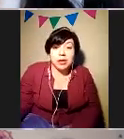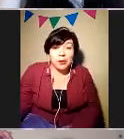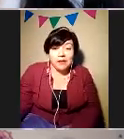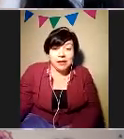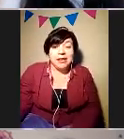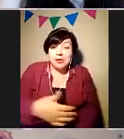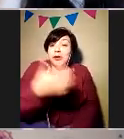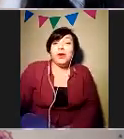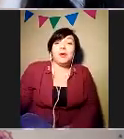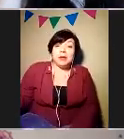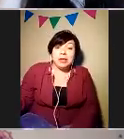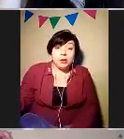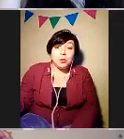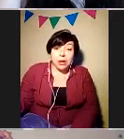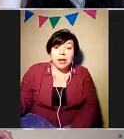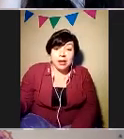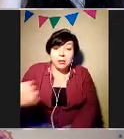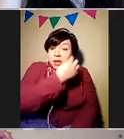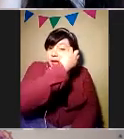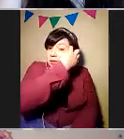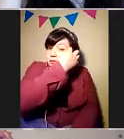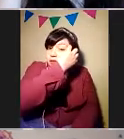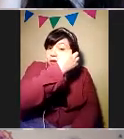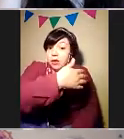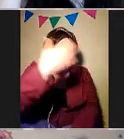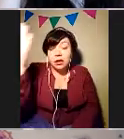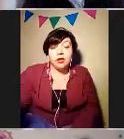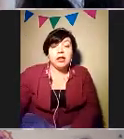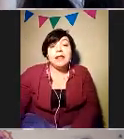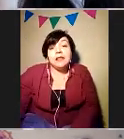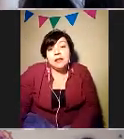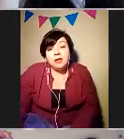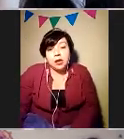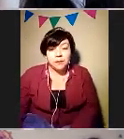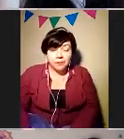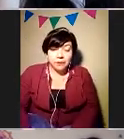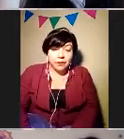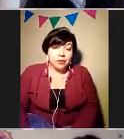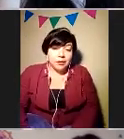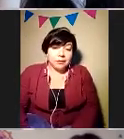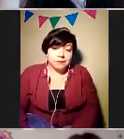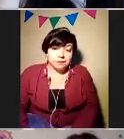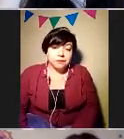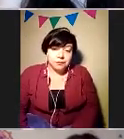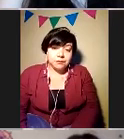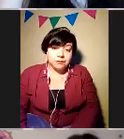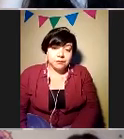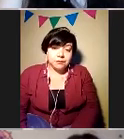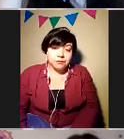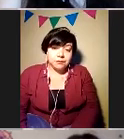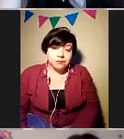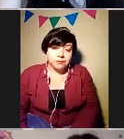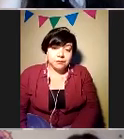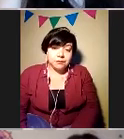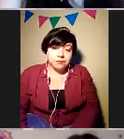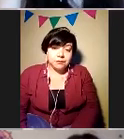roja, que estaba bien con esto, una tremenda ruptura para la industria, sobre todo de Hollywood y de los grandes diseñadores. Claro, y lo otro malo es que eso igual